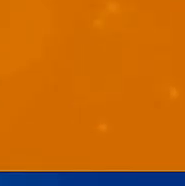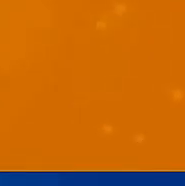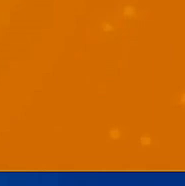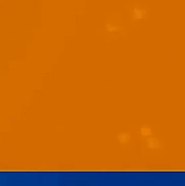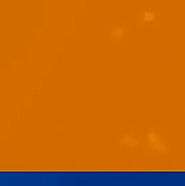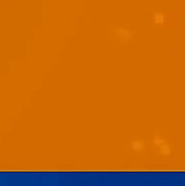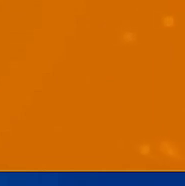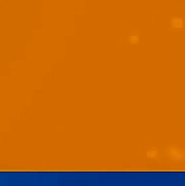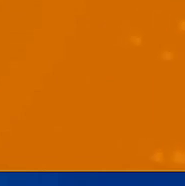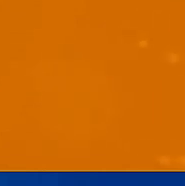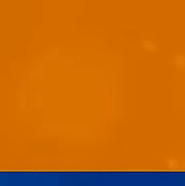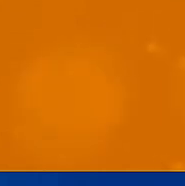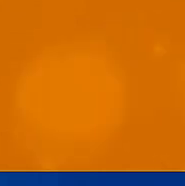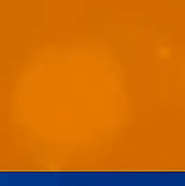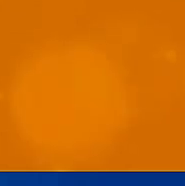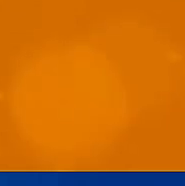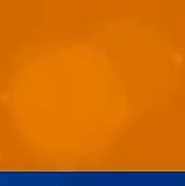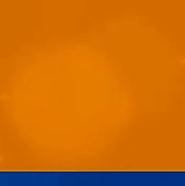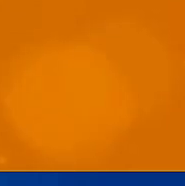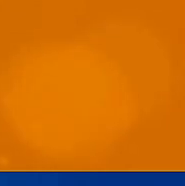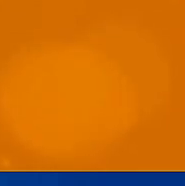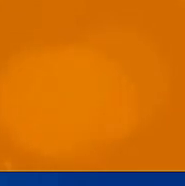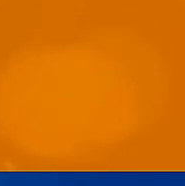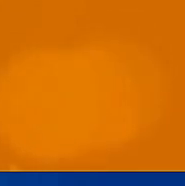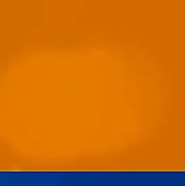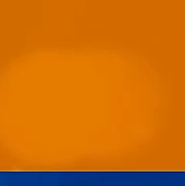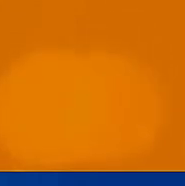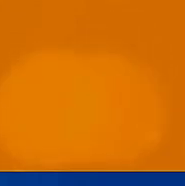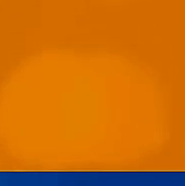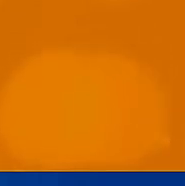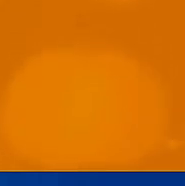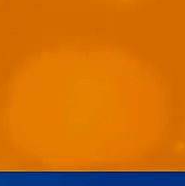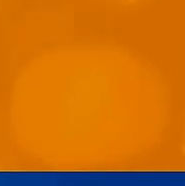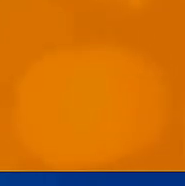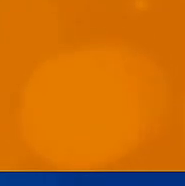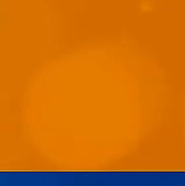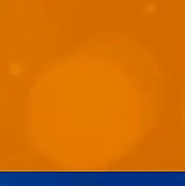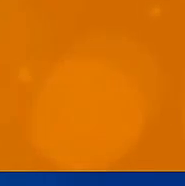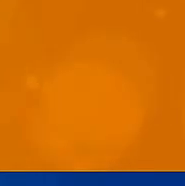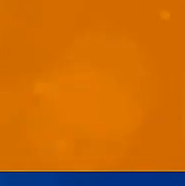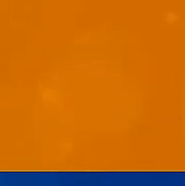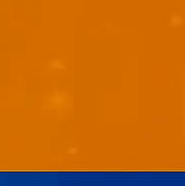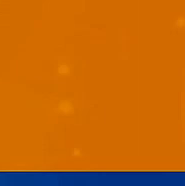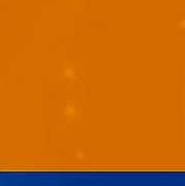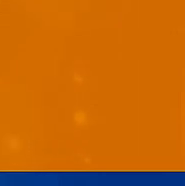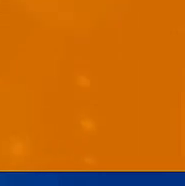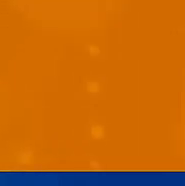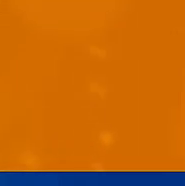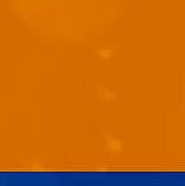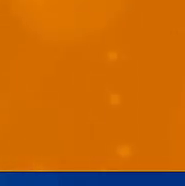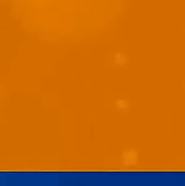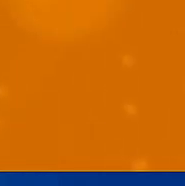¡Ay, qué bonito! Yo me gané la loto. Nos vemos en el próximo sorteo.